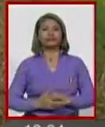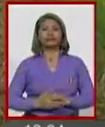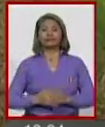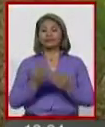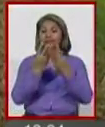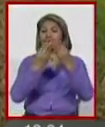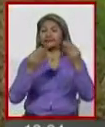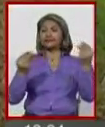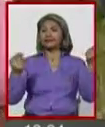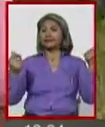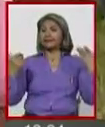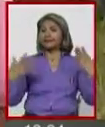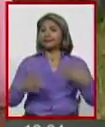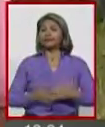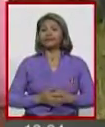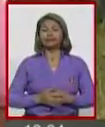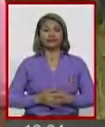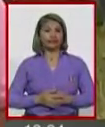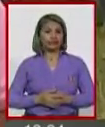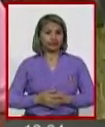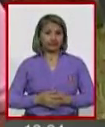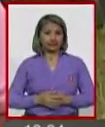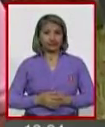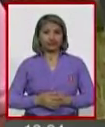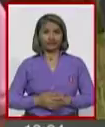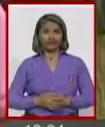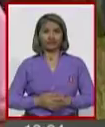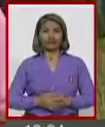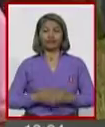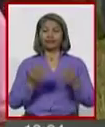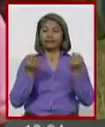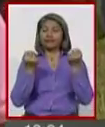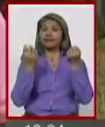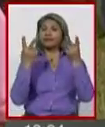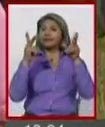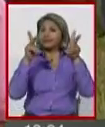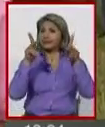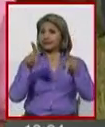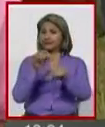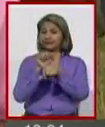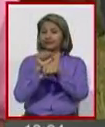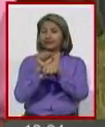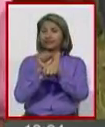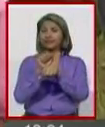Desaguando los barrios con las motobombas del gobierno municipal. ¿Cuánto personal se está trabajando